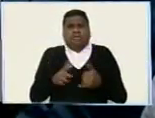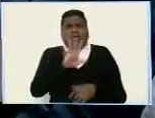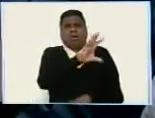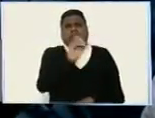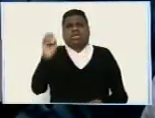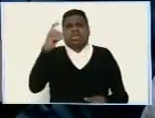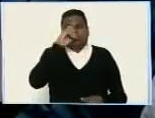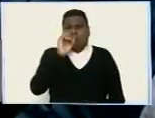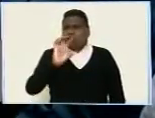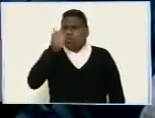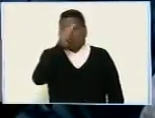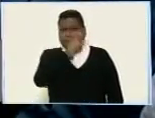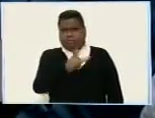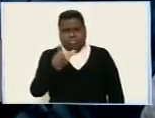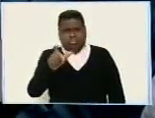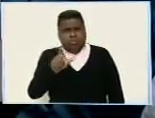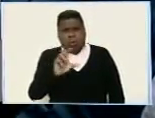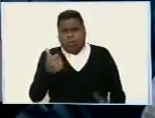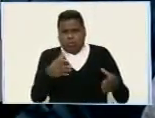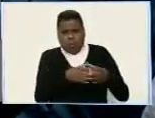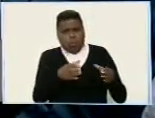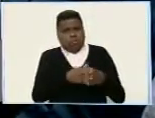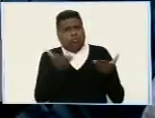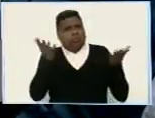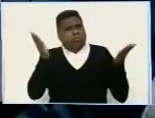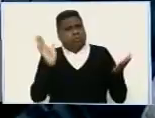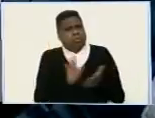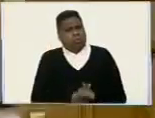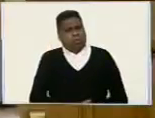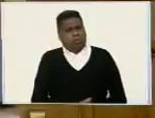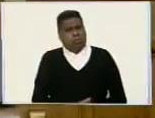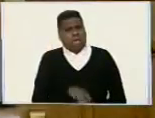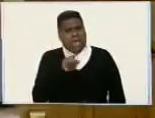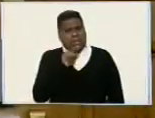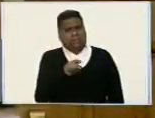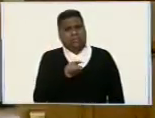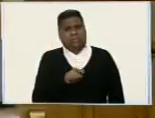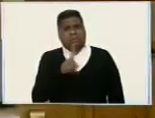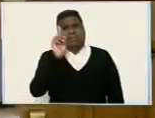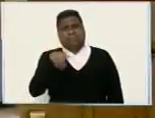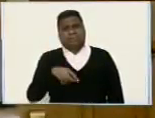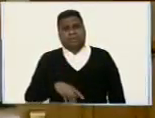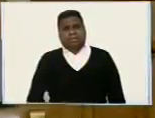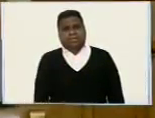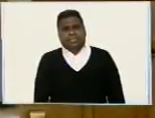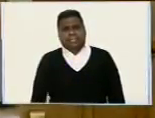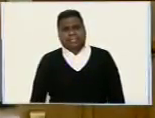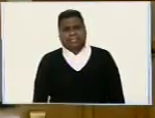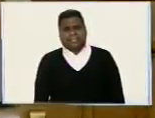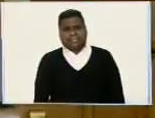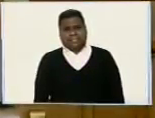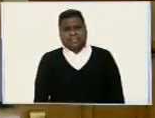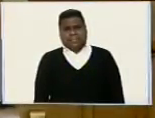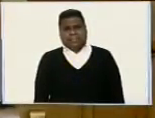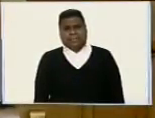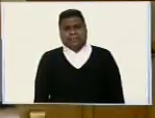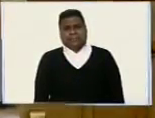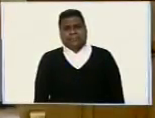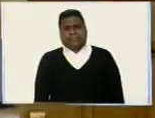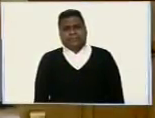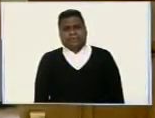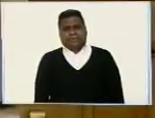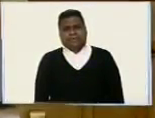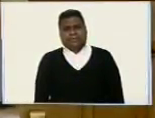con eso, dale chance a otro, ¿no? Entonces ahí, y además de eso, hermano, miren, la misión